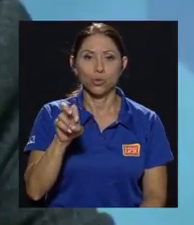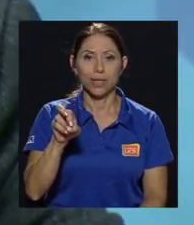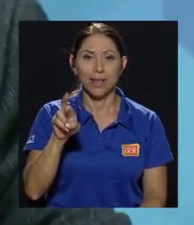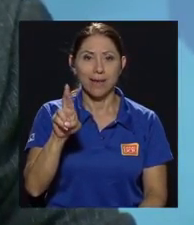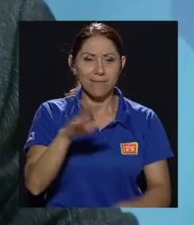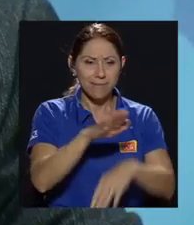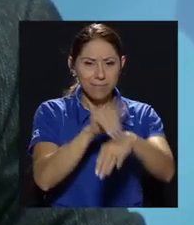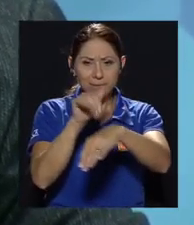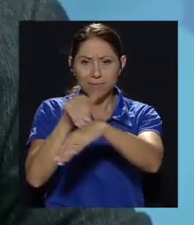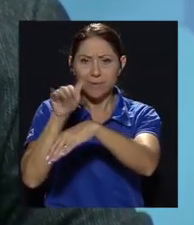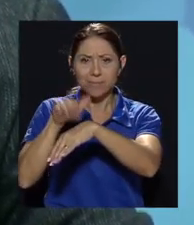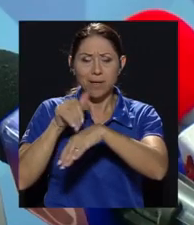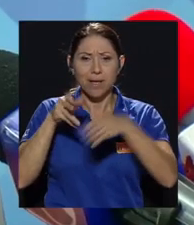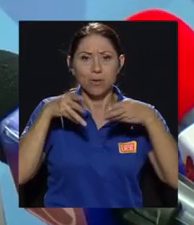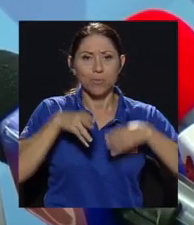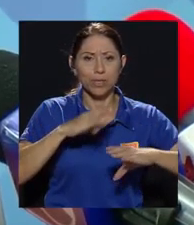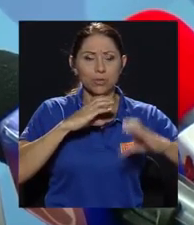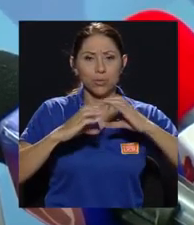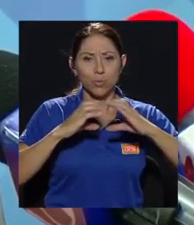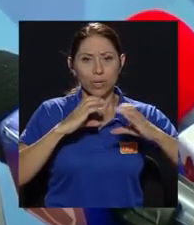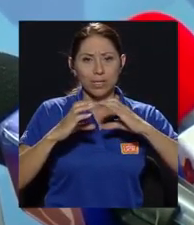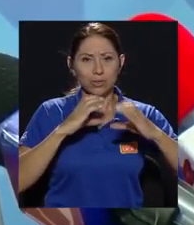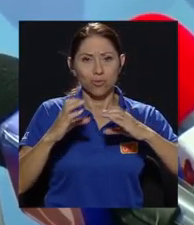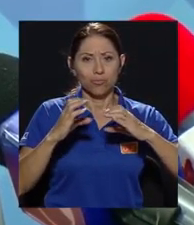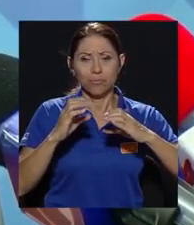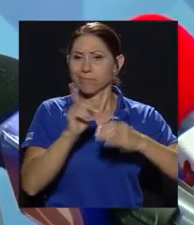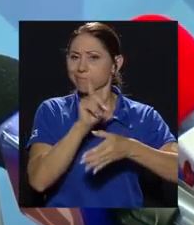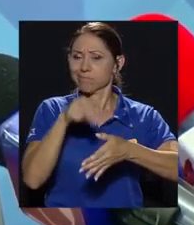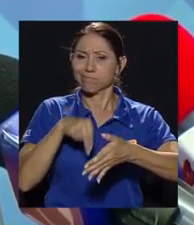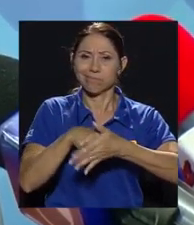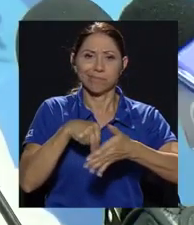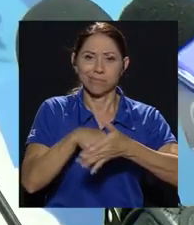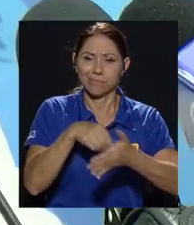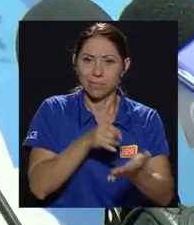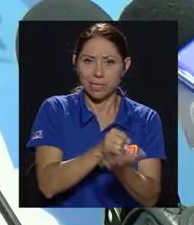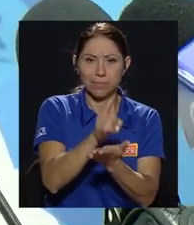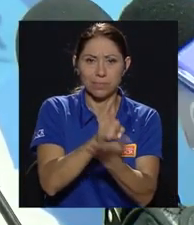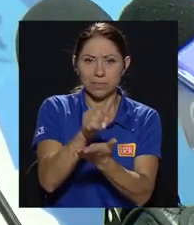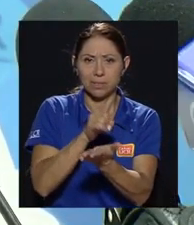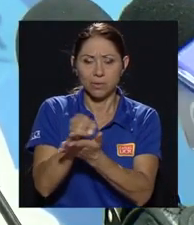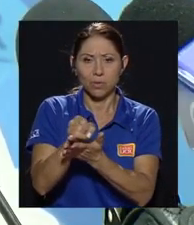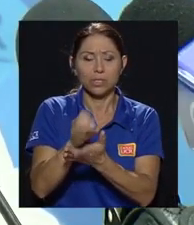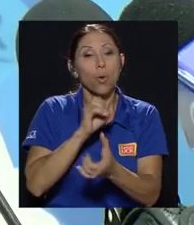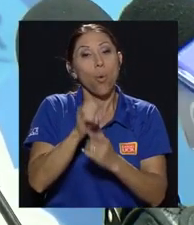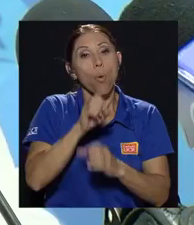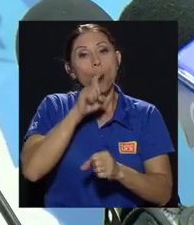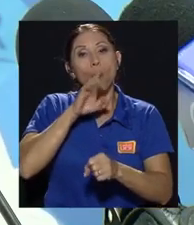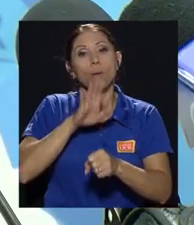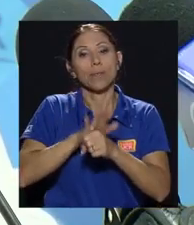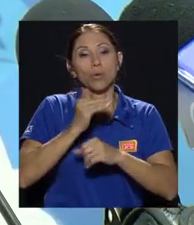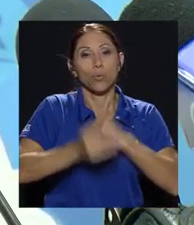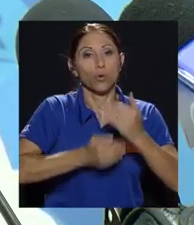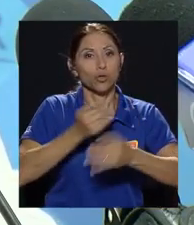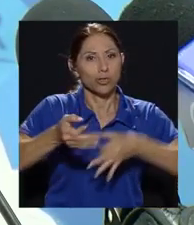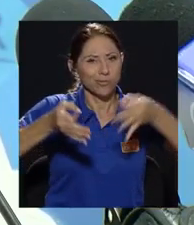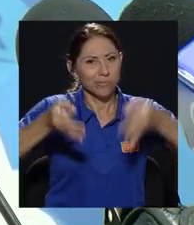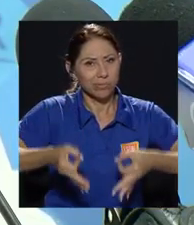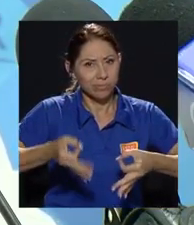hace un llamado a los medios de comunicación para no obstaculizar las investigaciones o el cumplimiento del debido